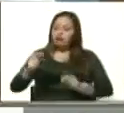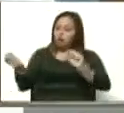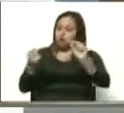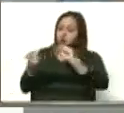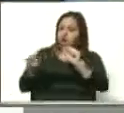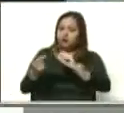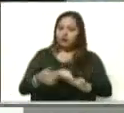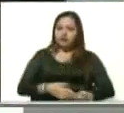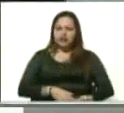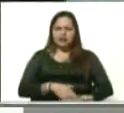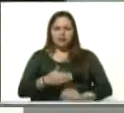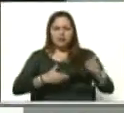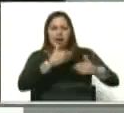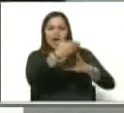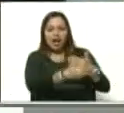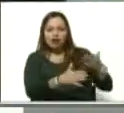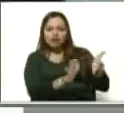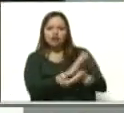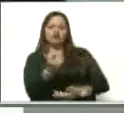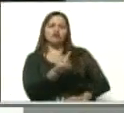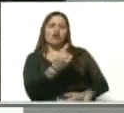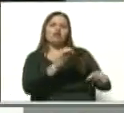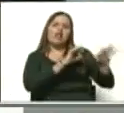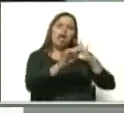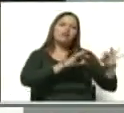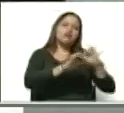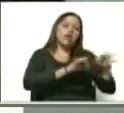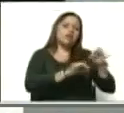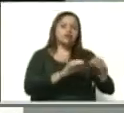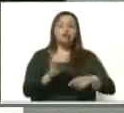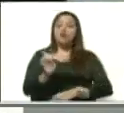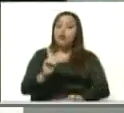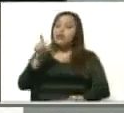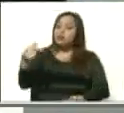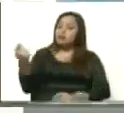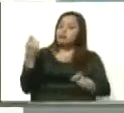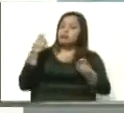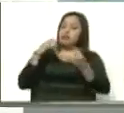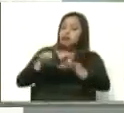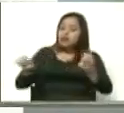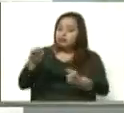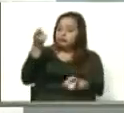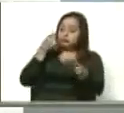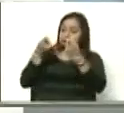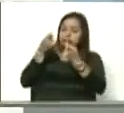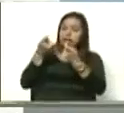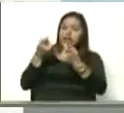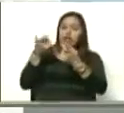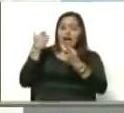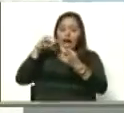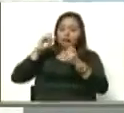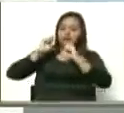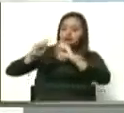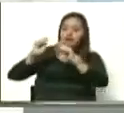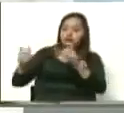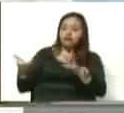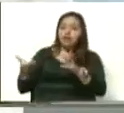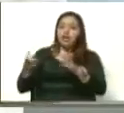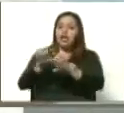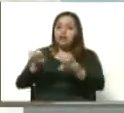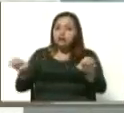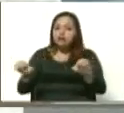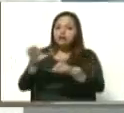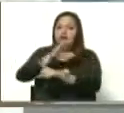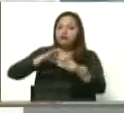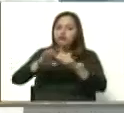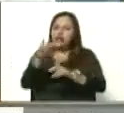dar una... Que va más allá de la obra de teatro. Claro, sí. Okay. Estos encuentros por supuesto enriquecen el intercambio cultural entre nuestras